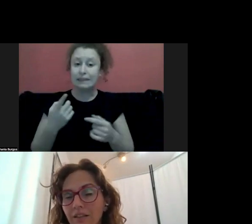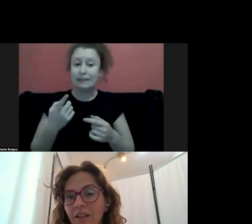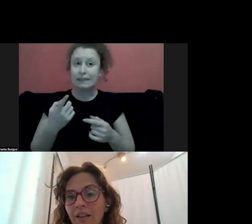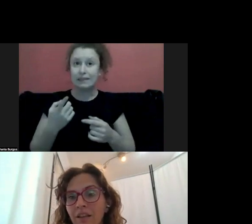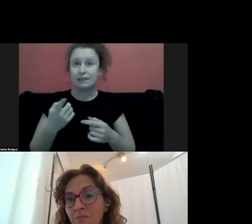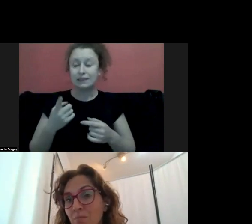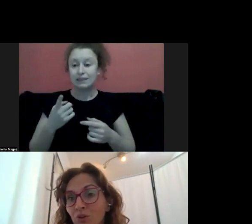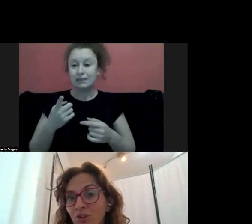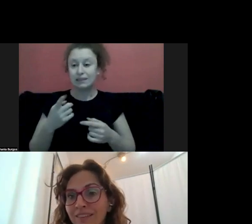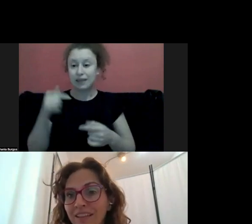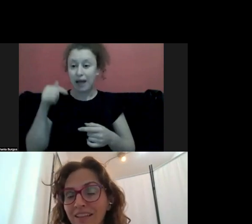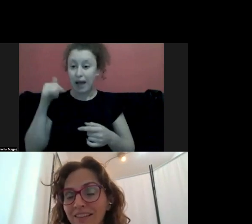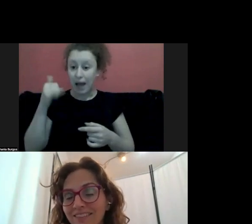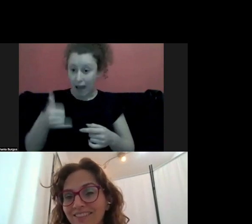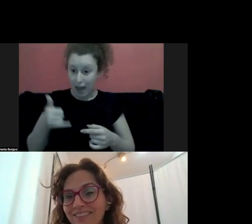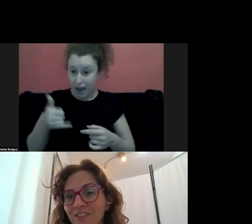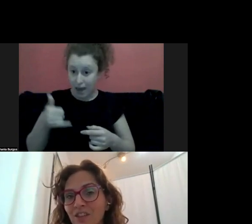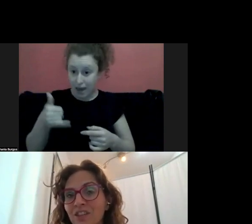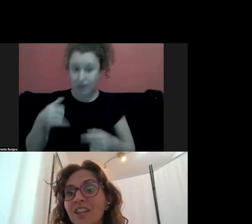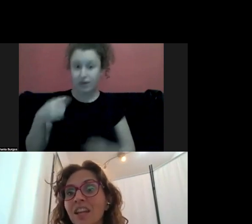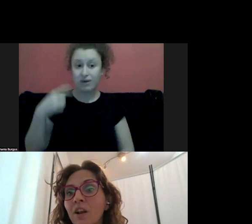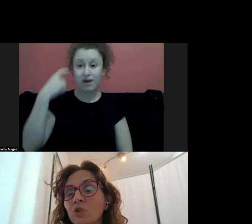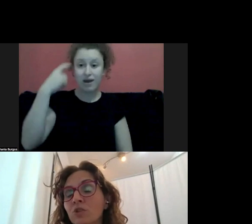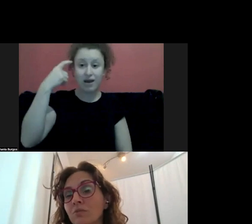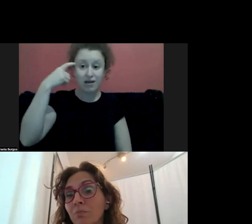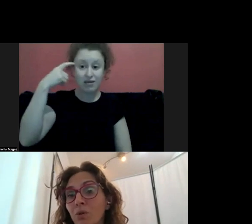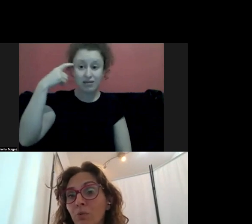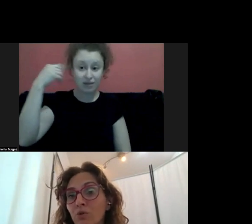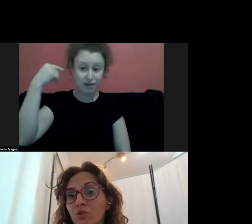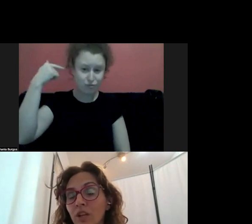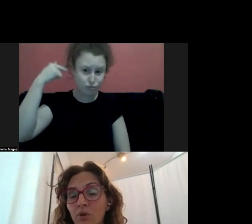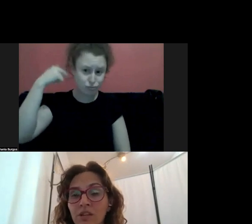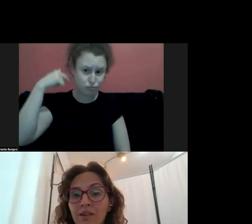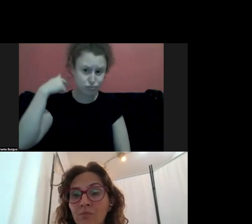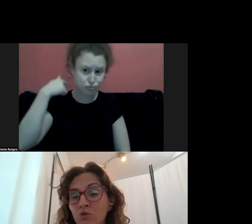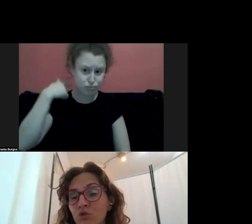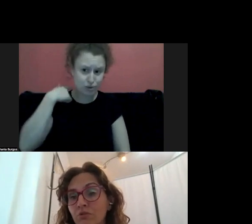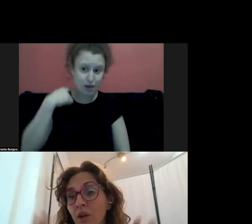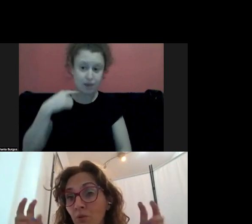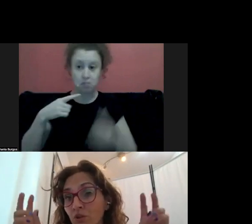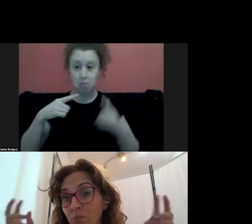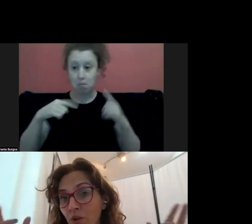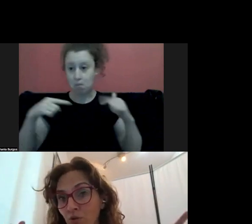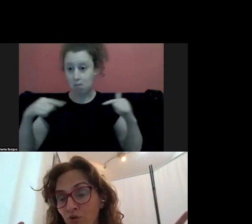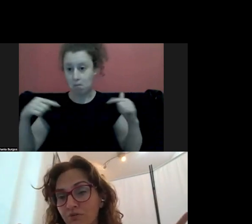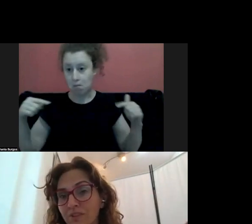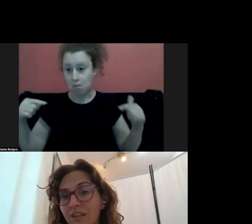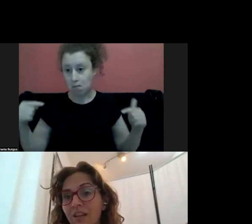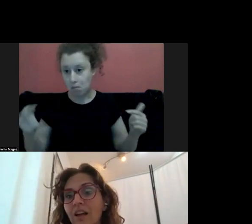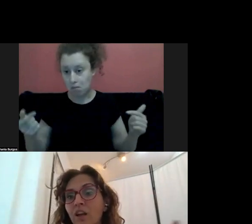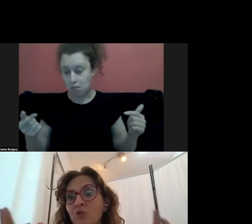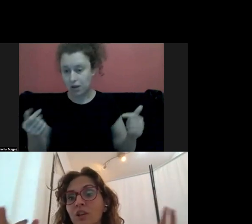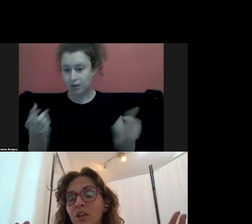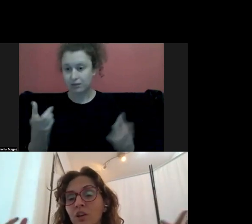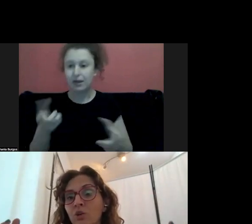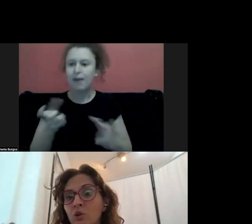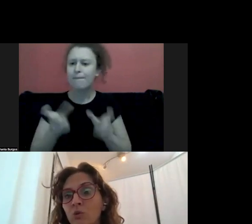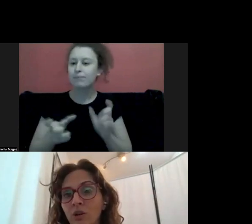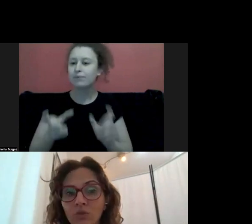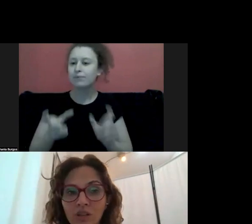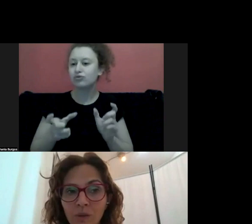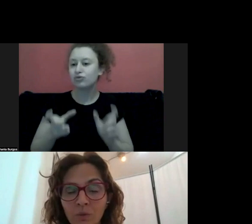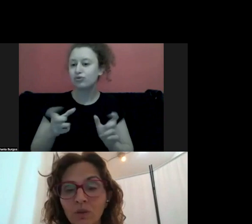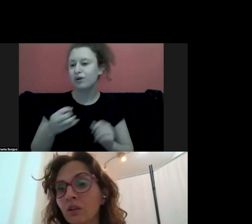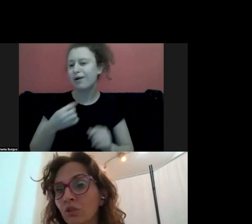neurodiversidad importante, ni siquiera los propios que nos llamamos neurotípicos, aquellos que no